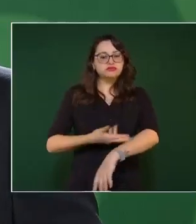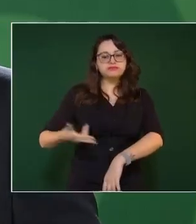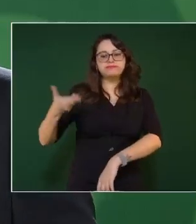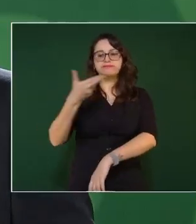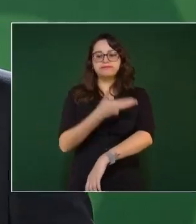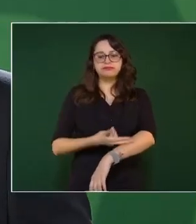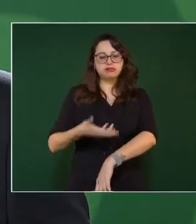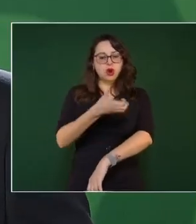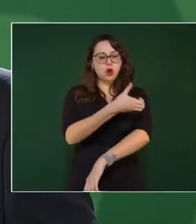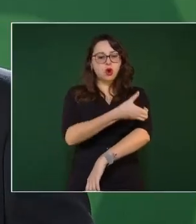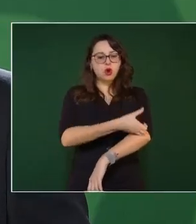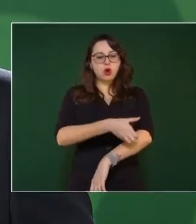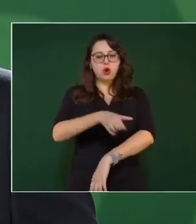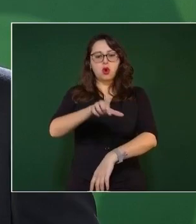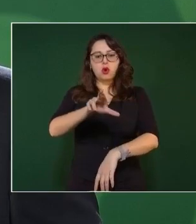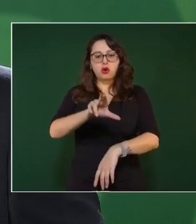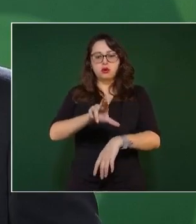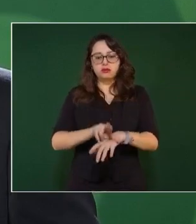trabajos de